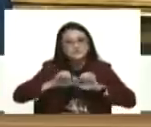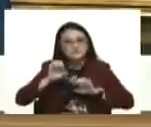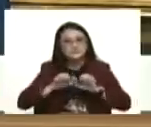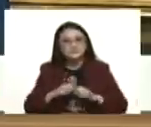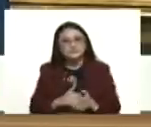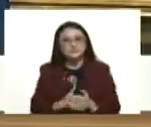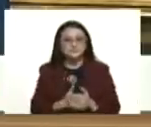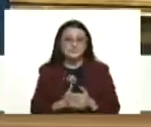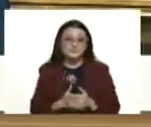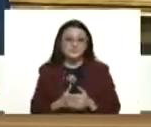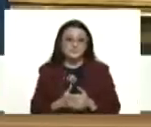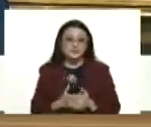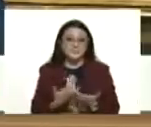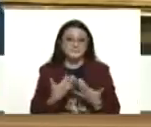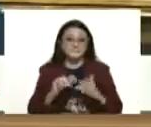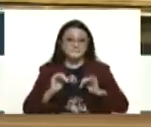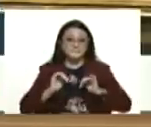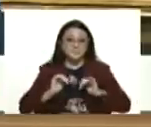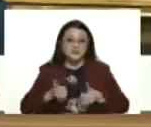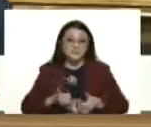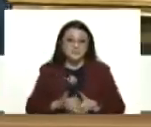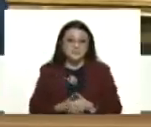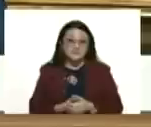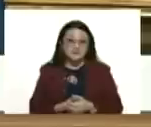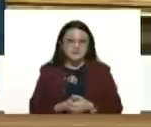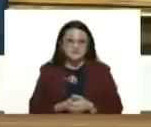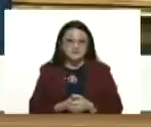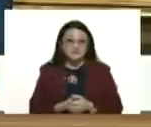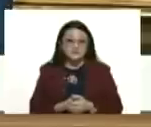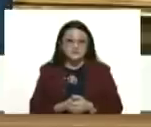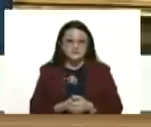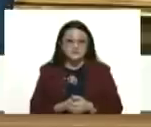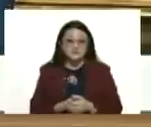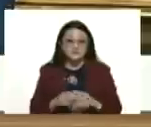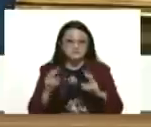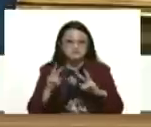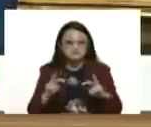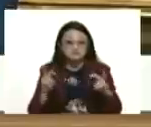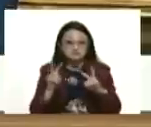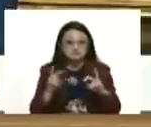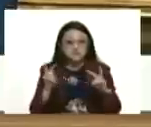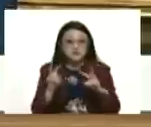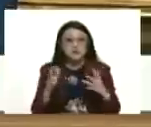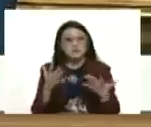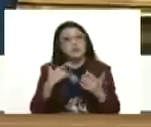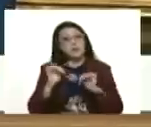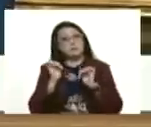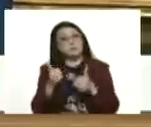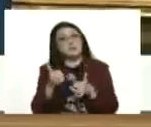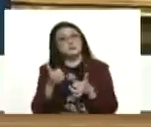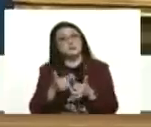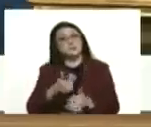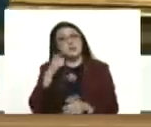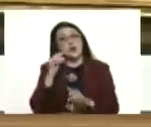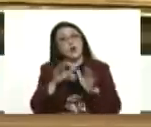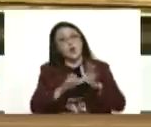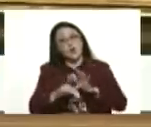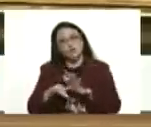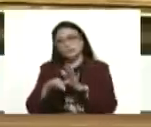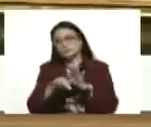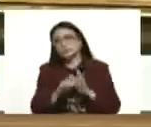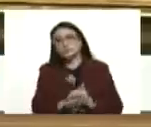Cuando uno empieza a indagar, entonces cuando uno empieza a ver más a esos corruptos en la